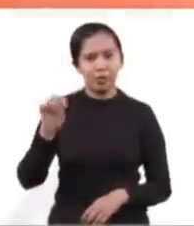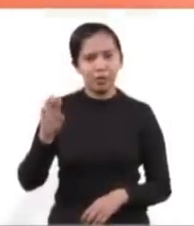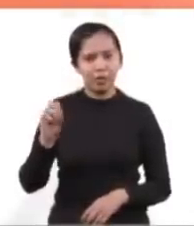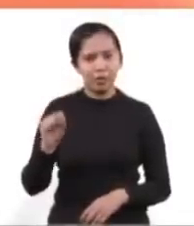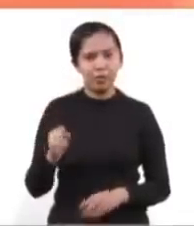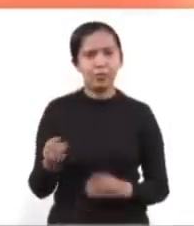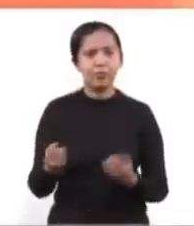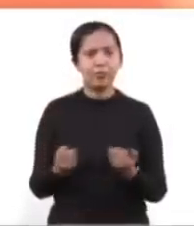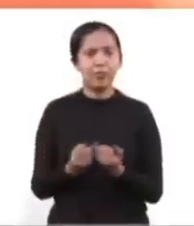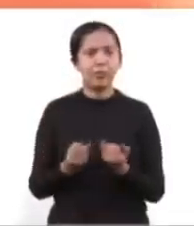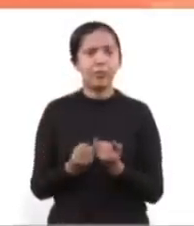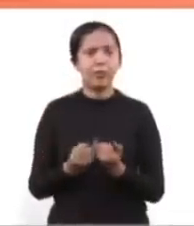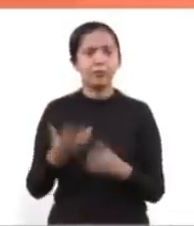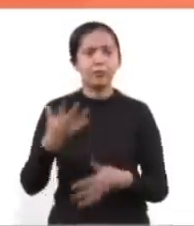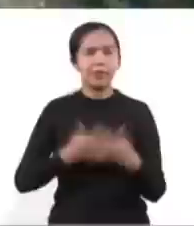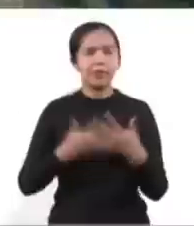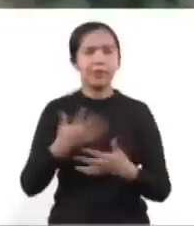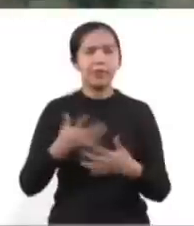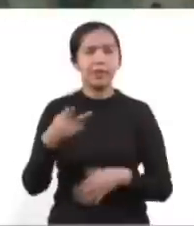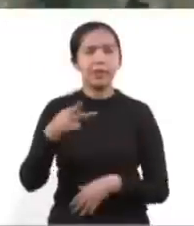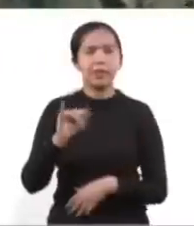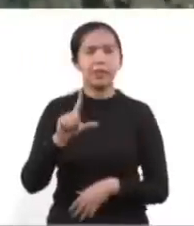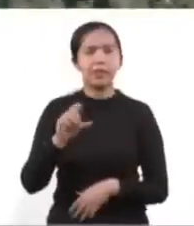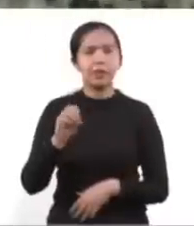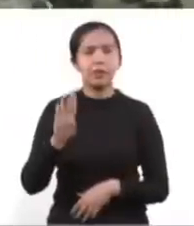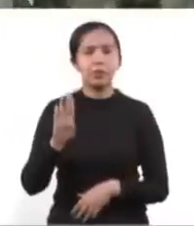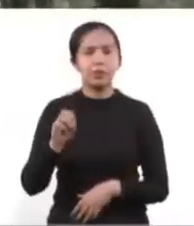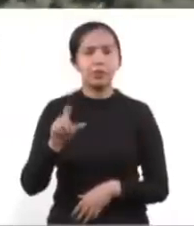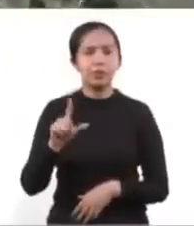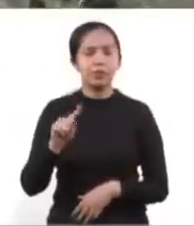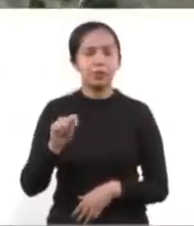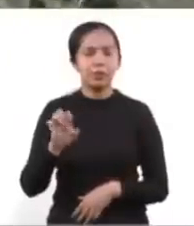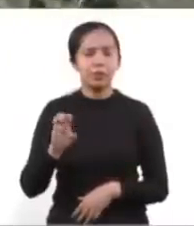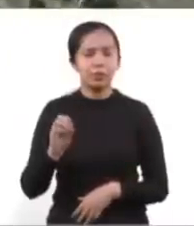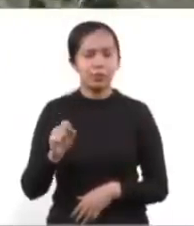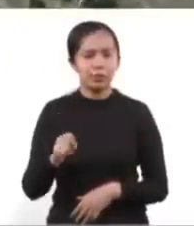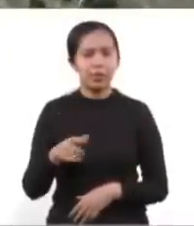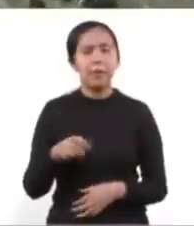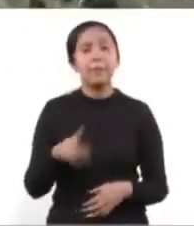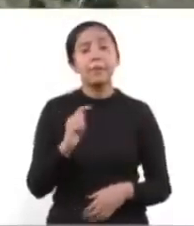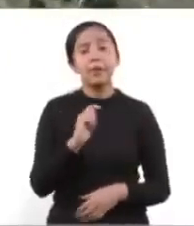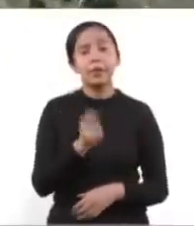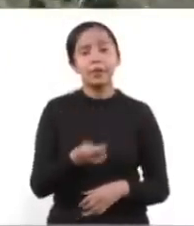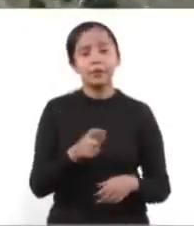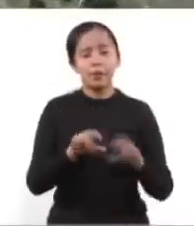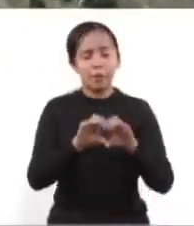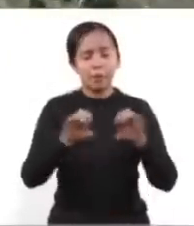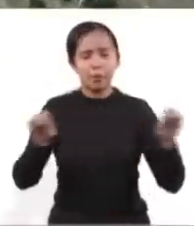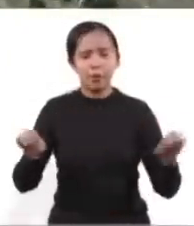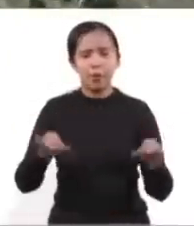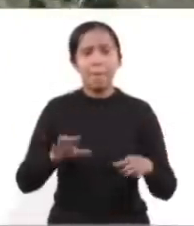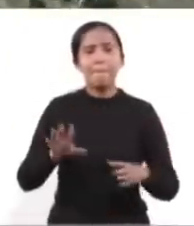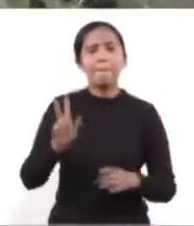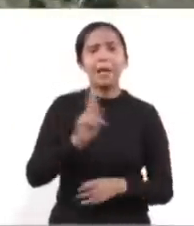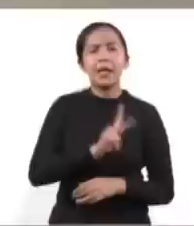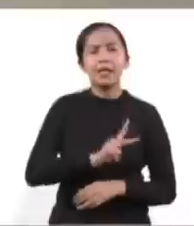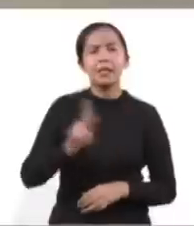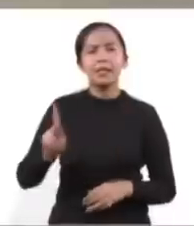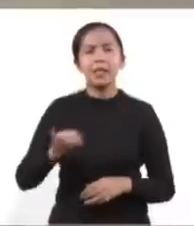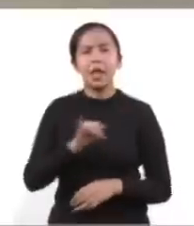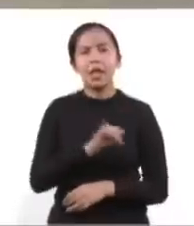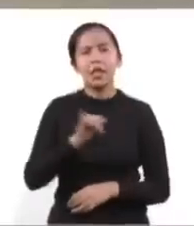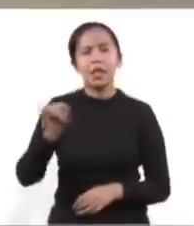15 kilovoltios. Este tendido de cable es equivalente a la distancia entre la Ciudad de México y la Ciudad de